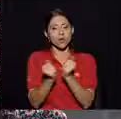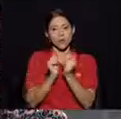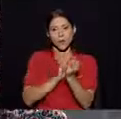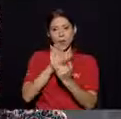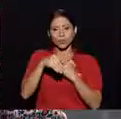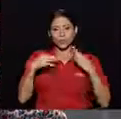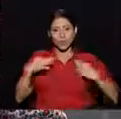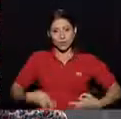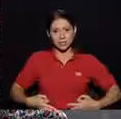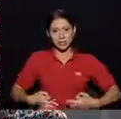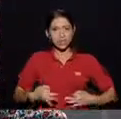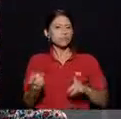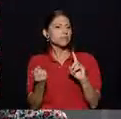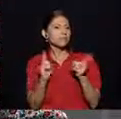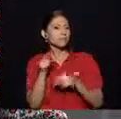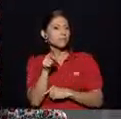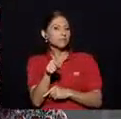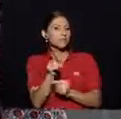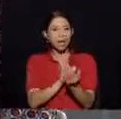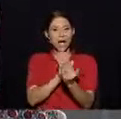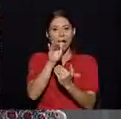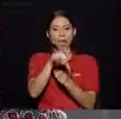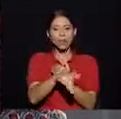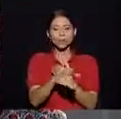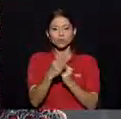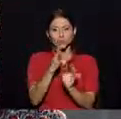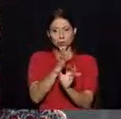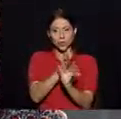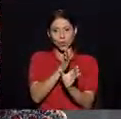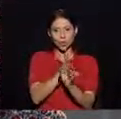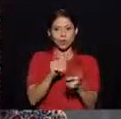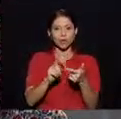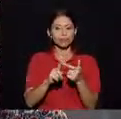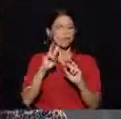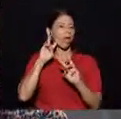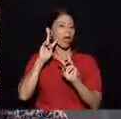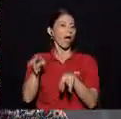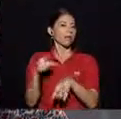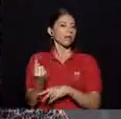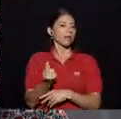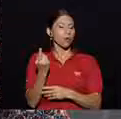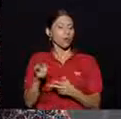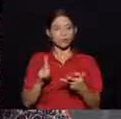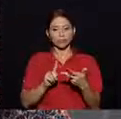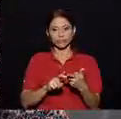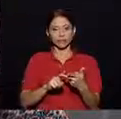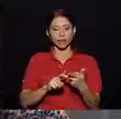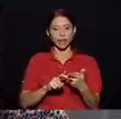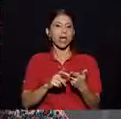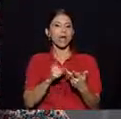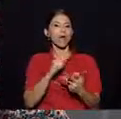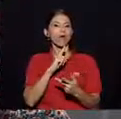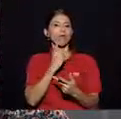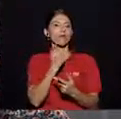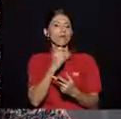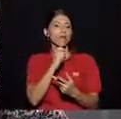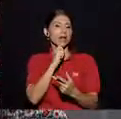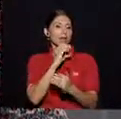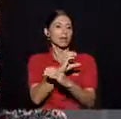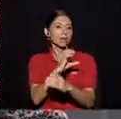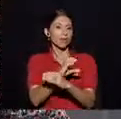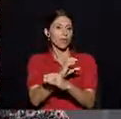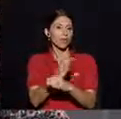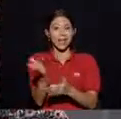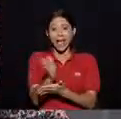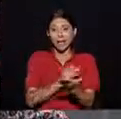ámbito del abuso psicológico, del abandono, de la negligencia y de algunas formas bizarras